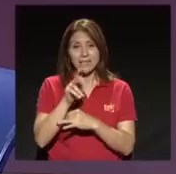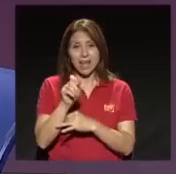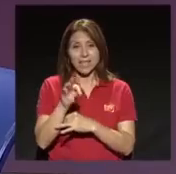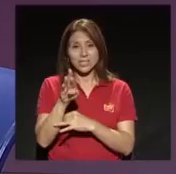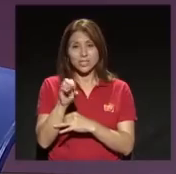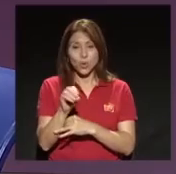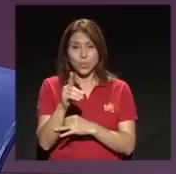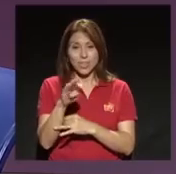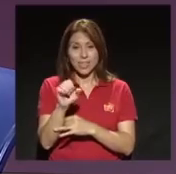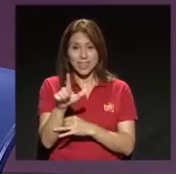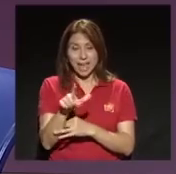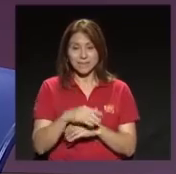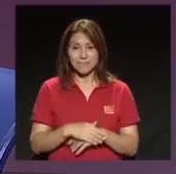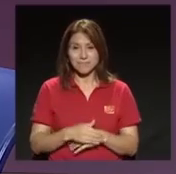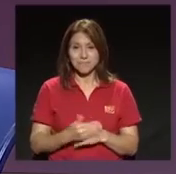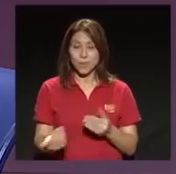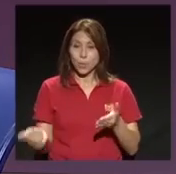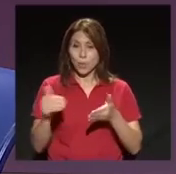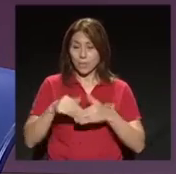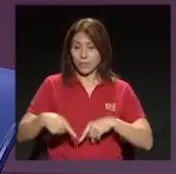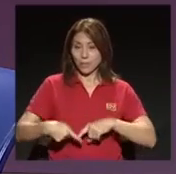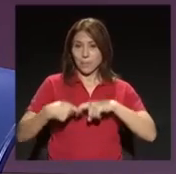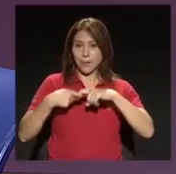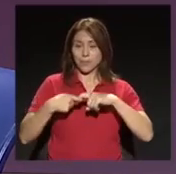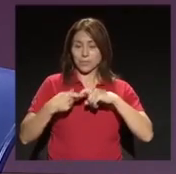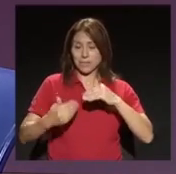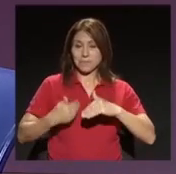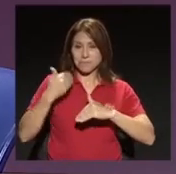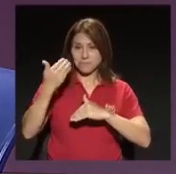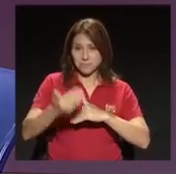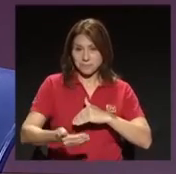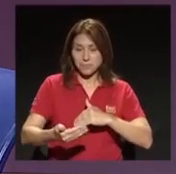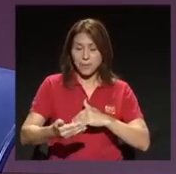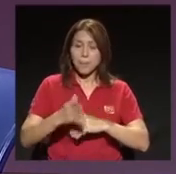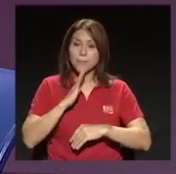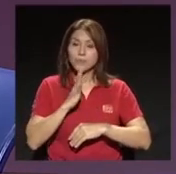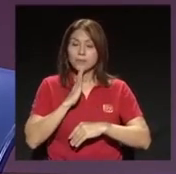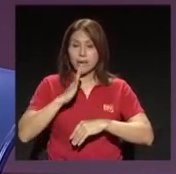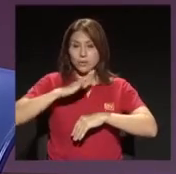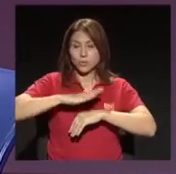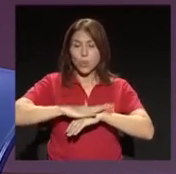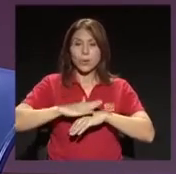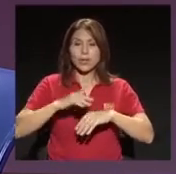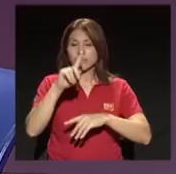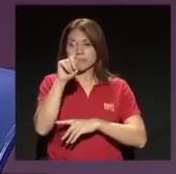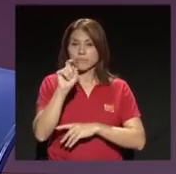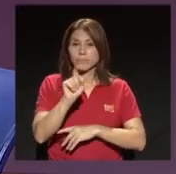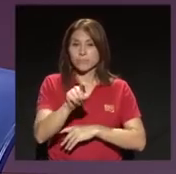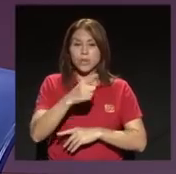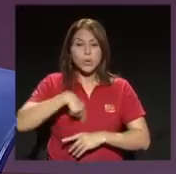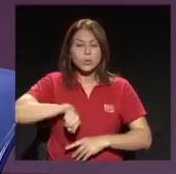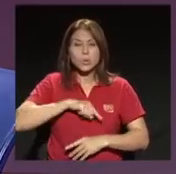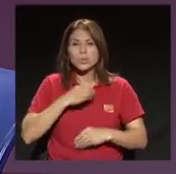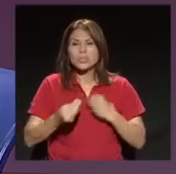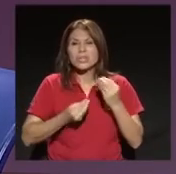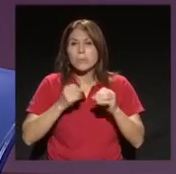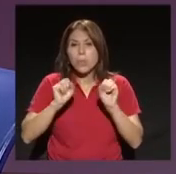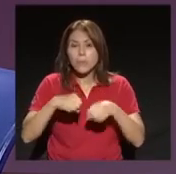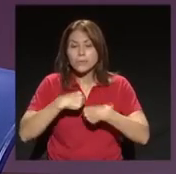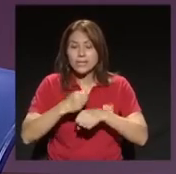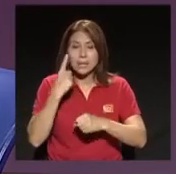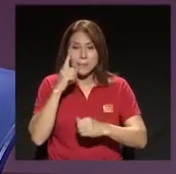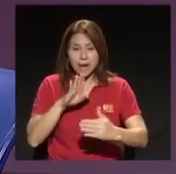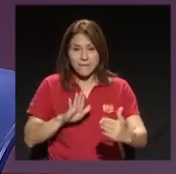Vamos a hacer nuevamente una pausa. Y en nuestro tercer segmento vamos a hablar de qué podemos hacer para enfrentar esas